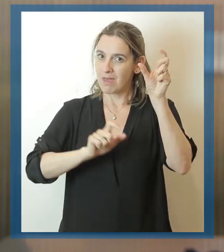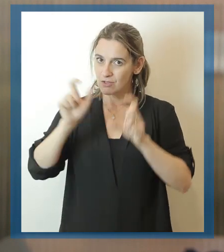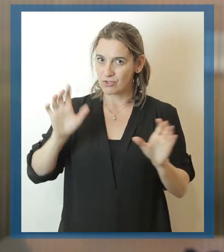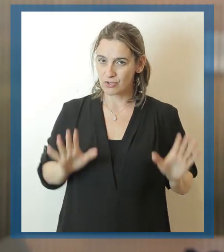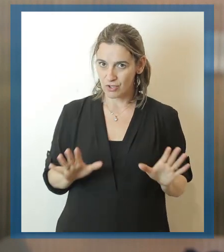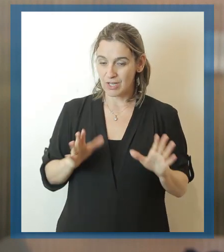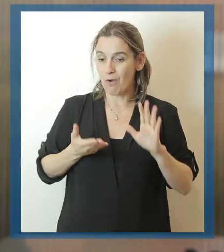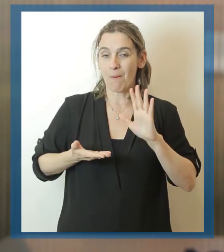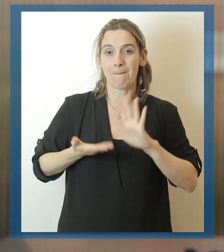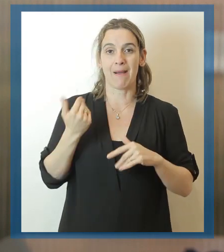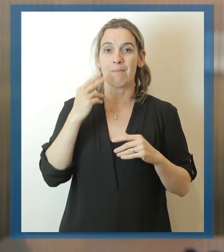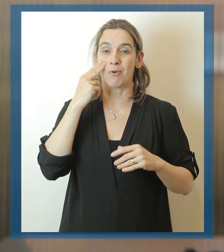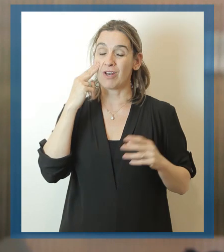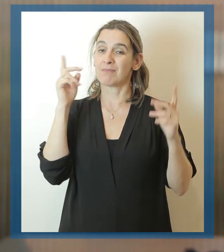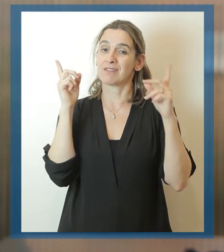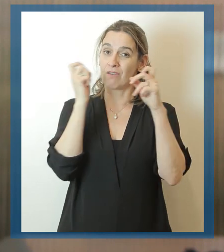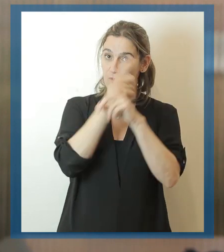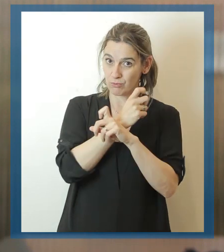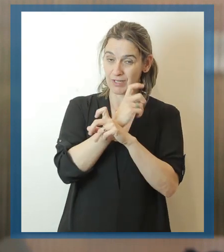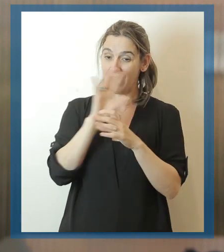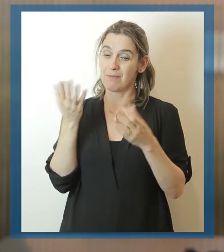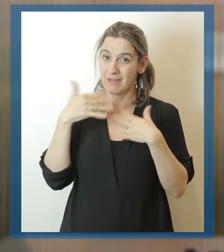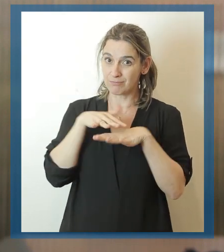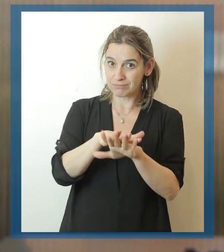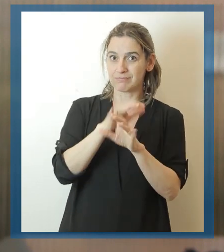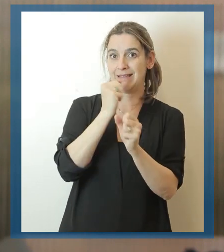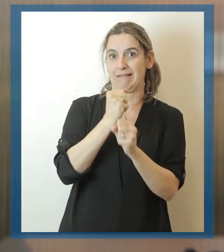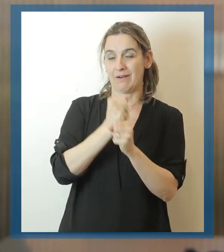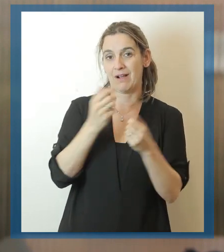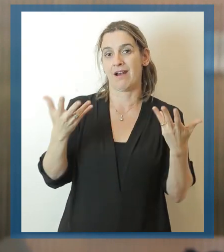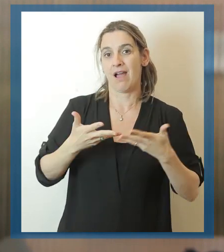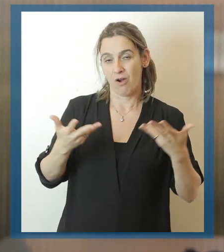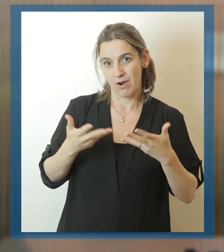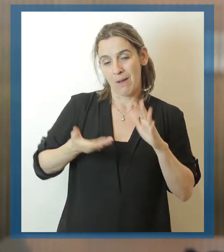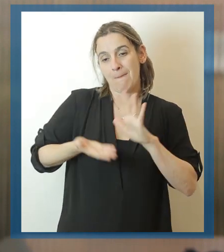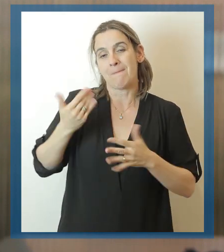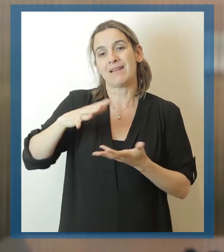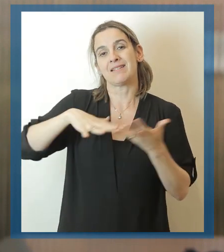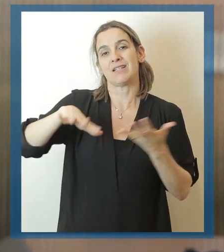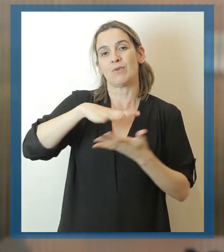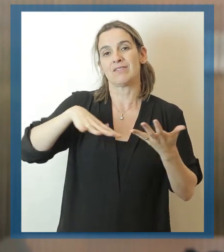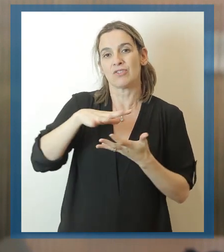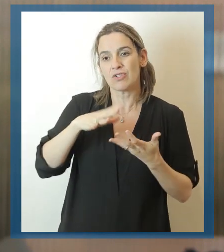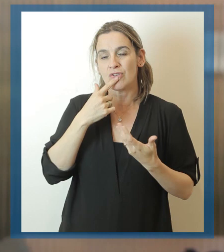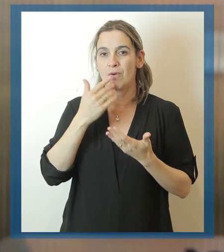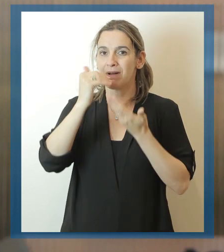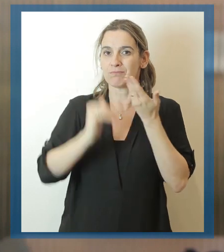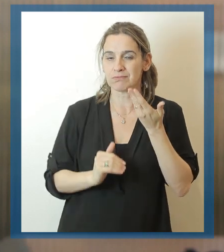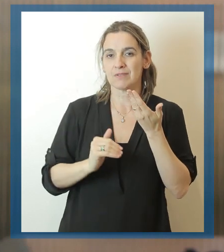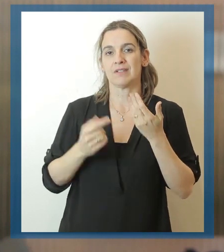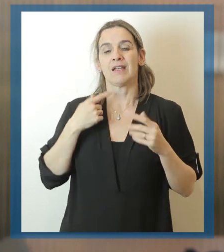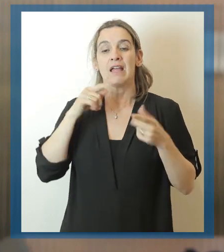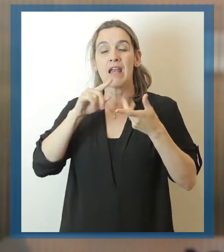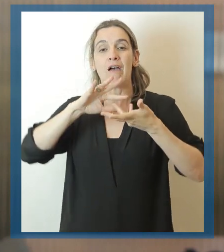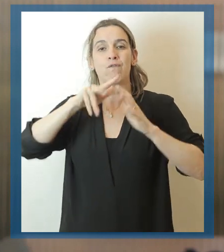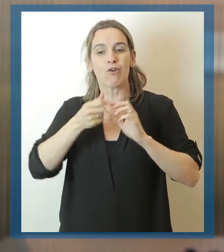de inserción laboral al mundo del trabajo de las personas con mayores dificultades de inserción laboral, las